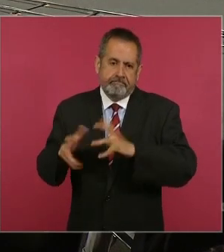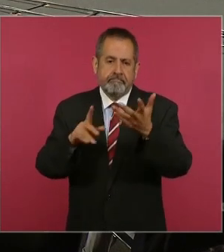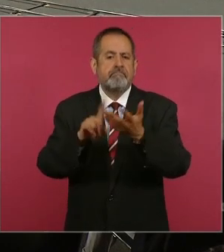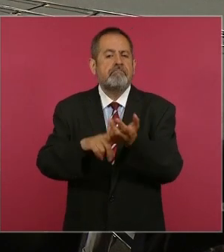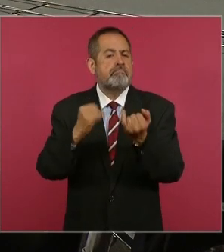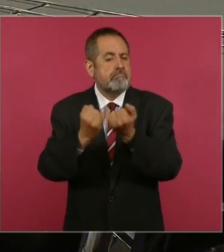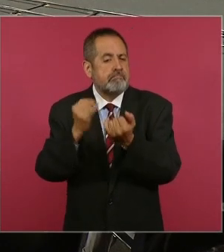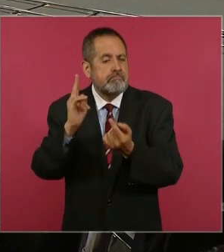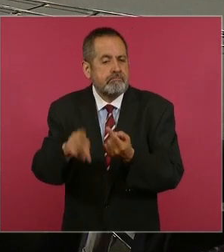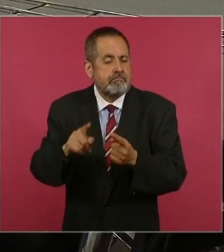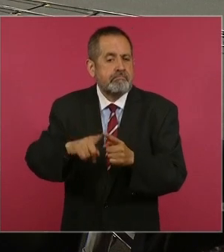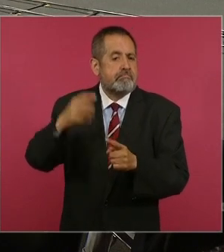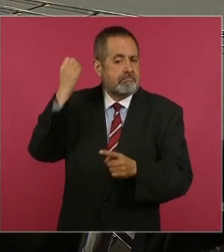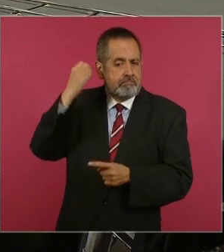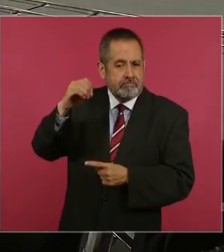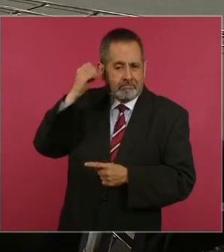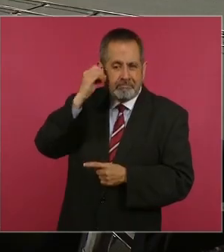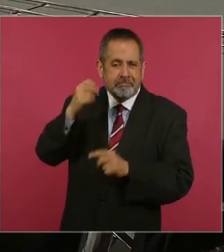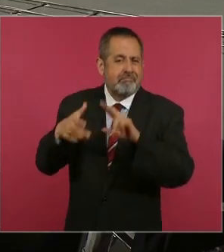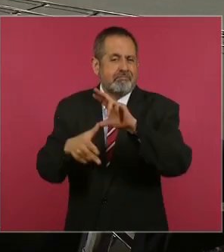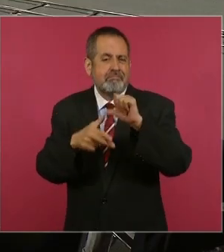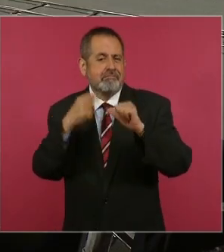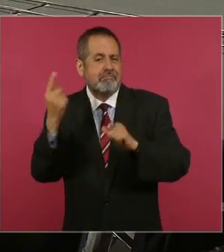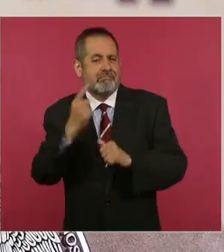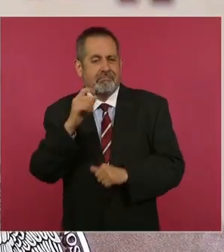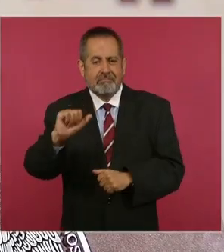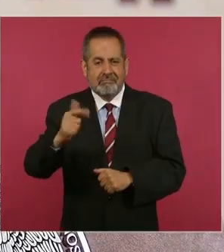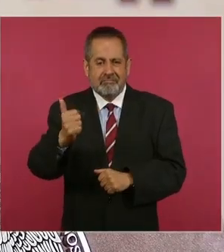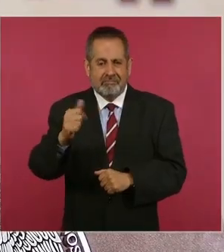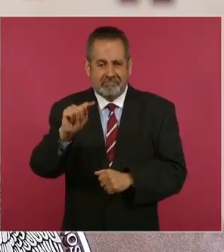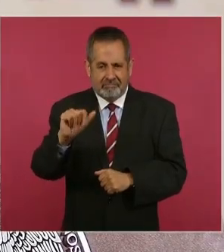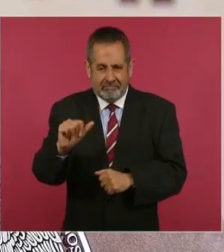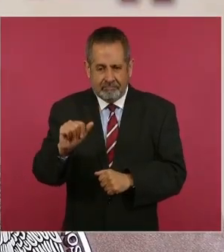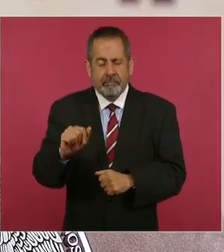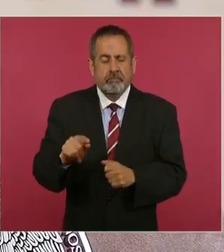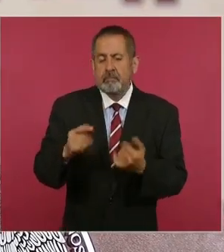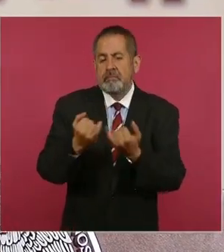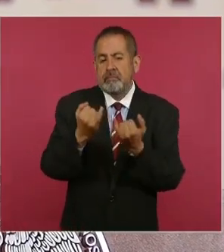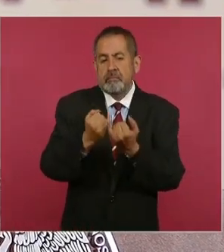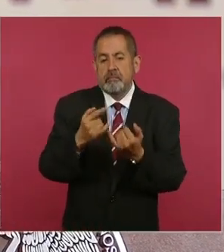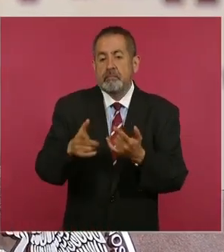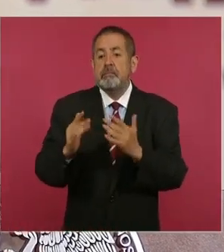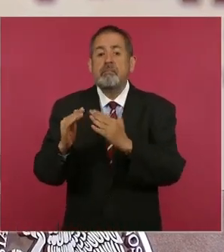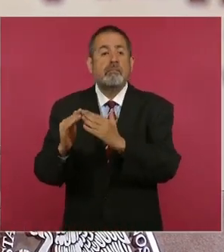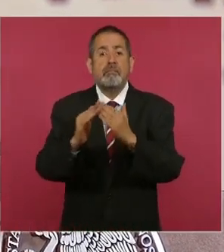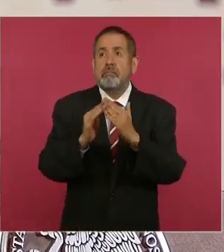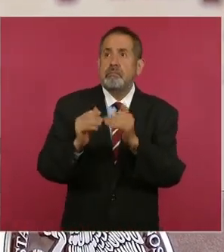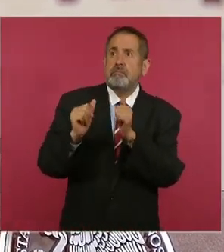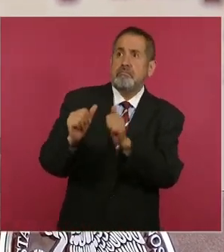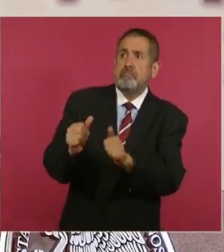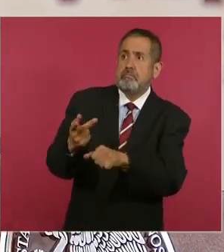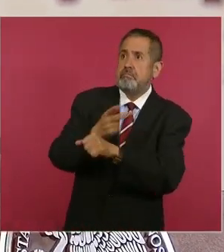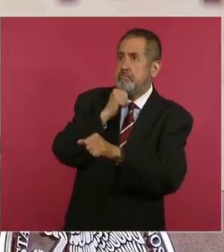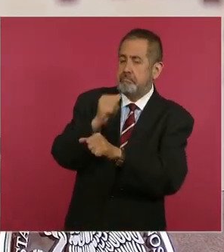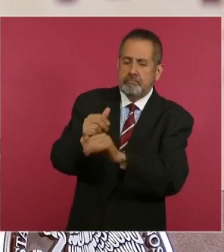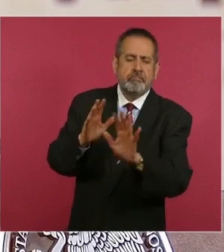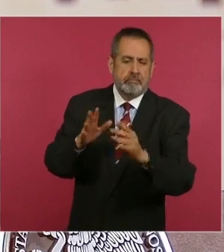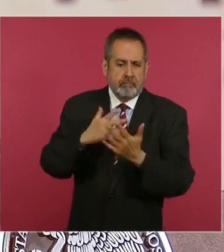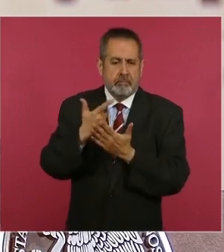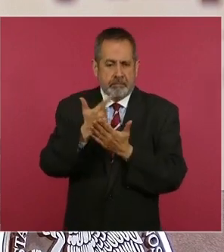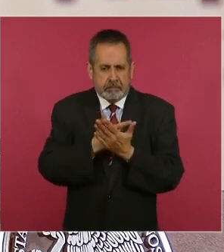Oaxaca cuando atendimos el huracán agata y daño menor y las las Casas sin daño y en el censo